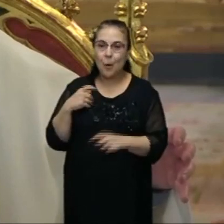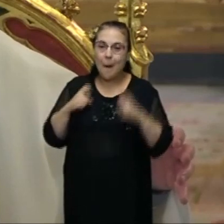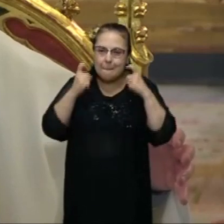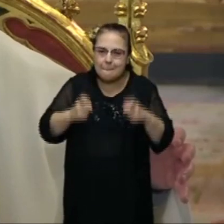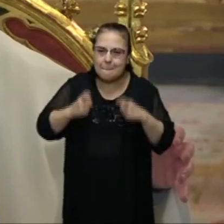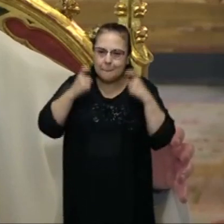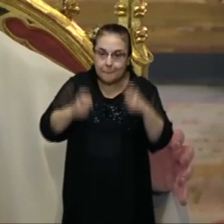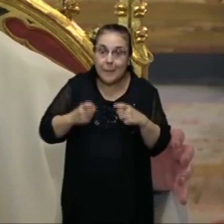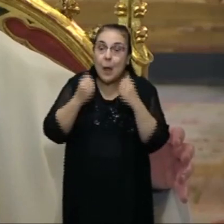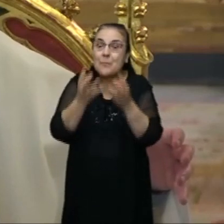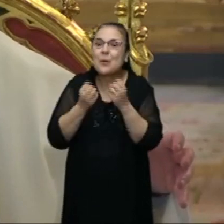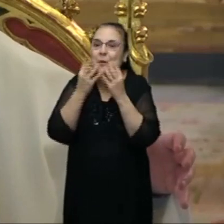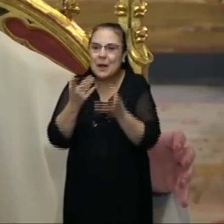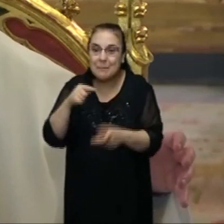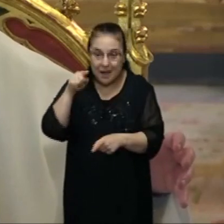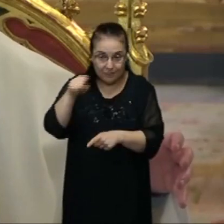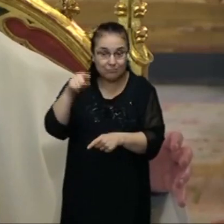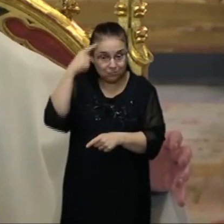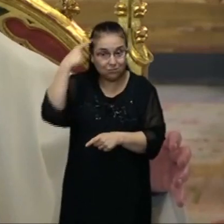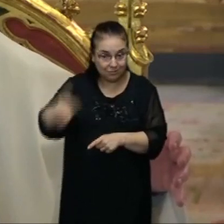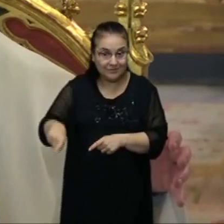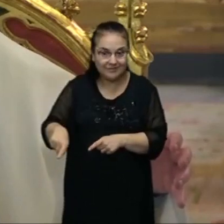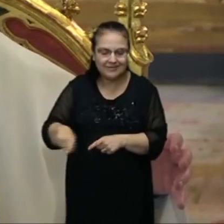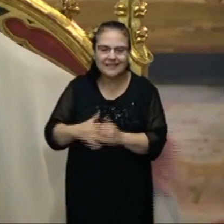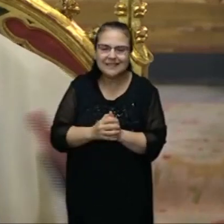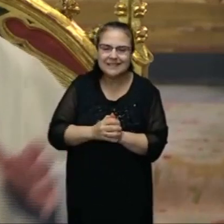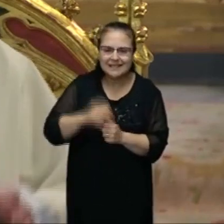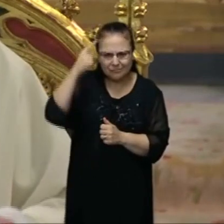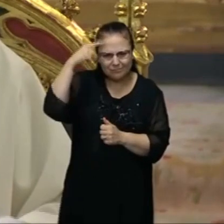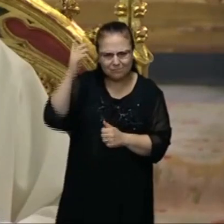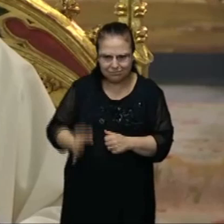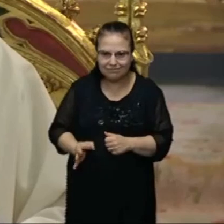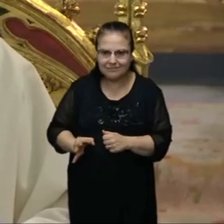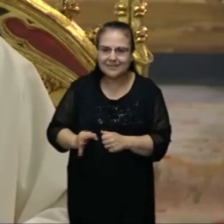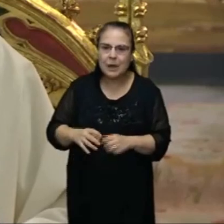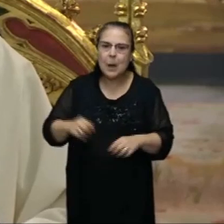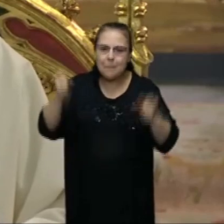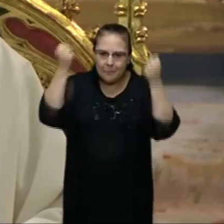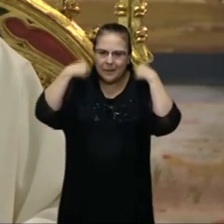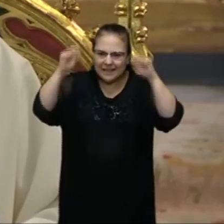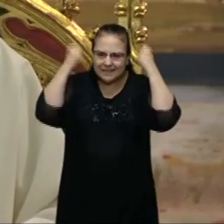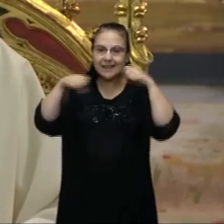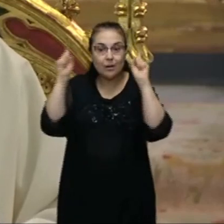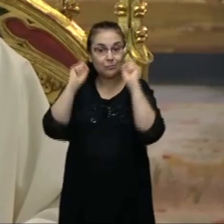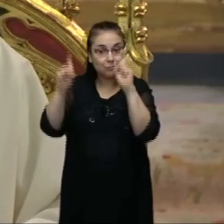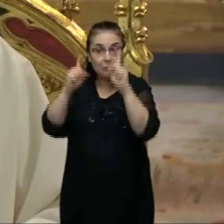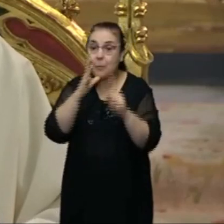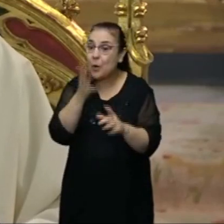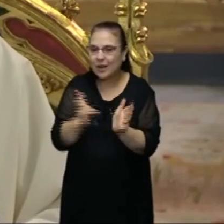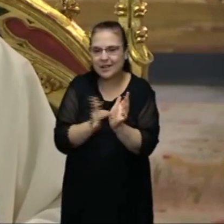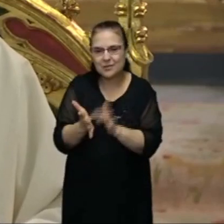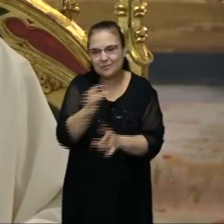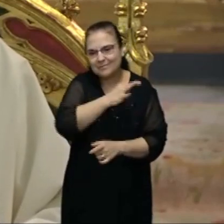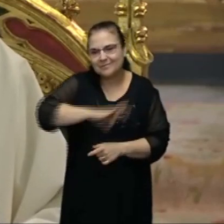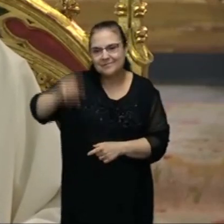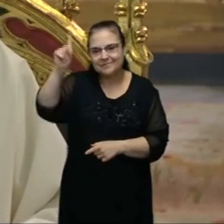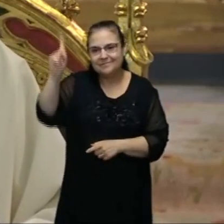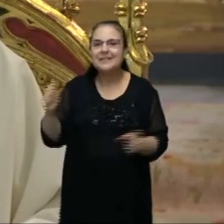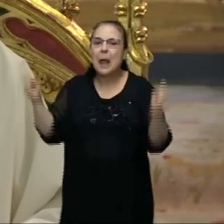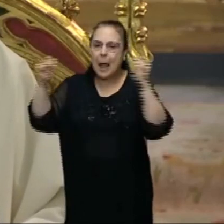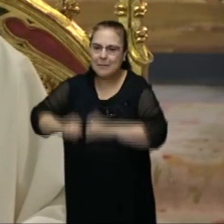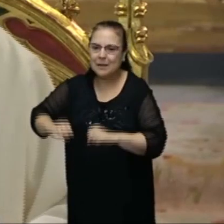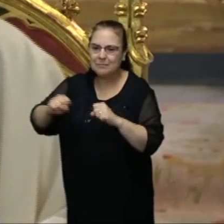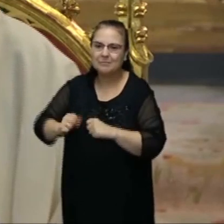esforcemos en proclamar lo que él creyó y en poner en práctica lo que enseñó. Por Jesucristo nuestro